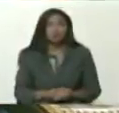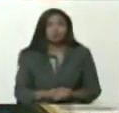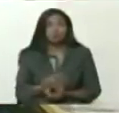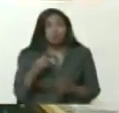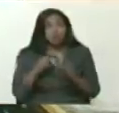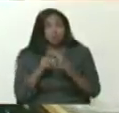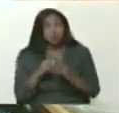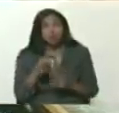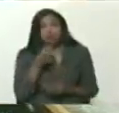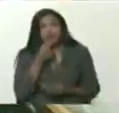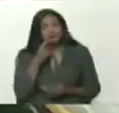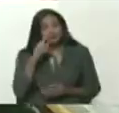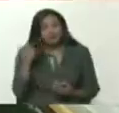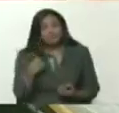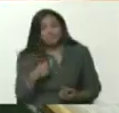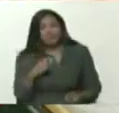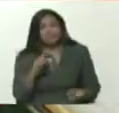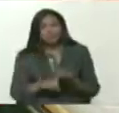Está bonita Silvia, ¿verdad?